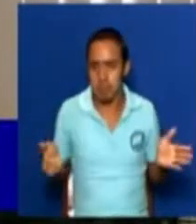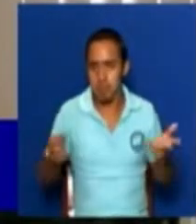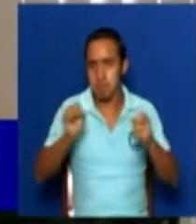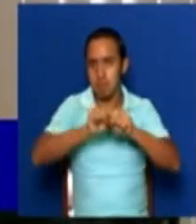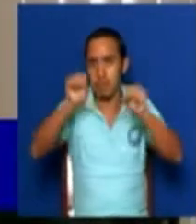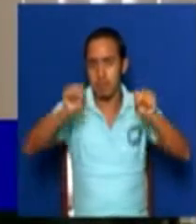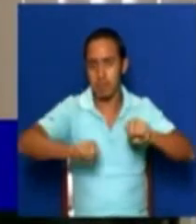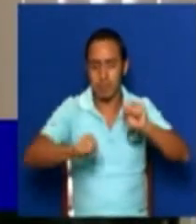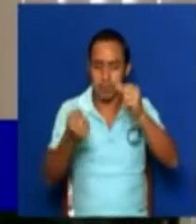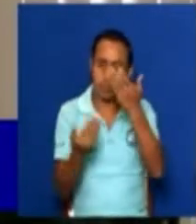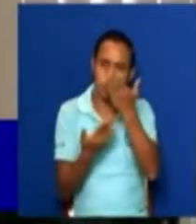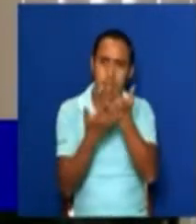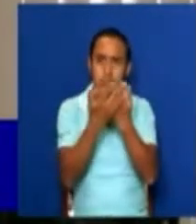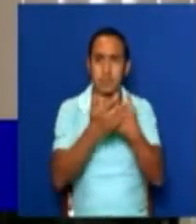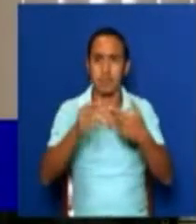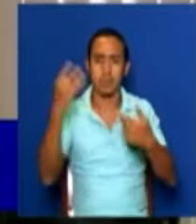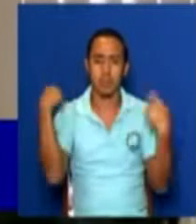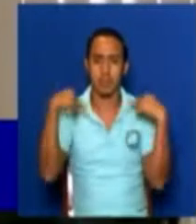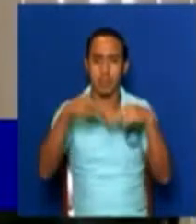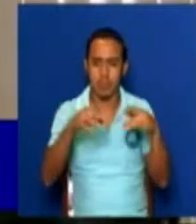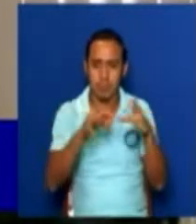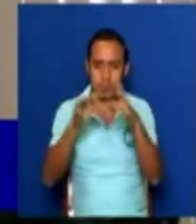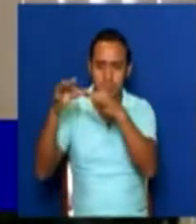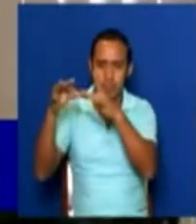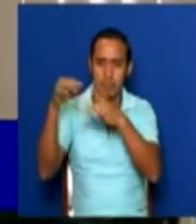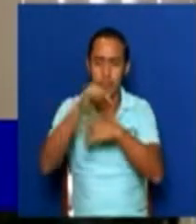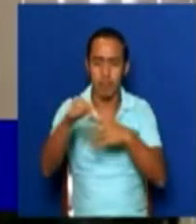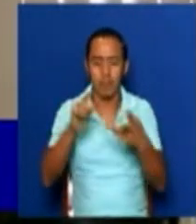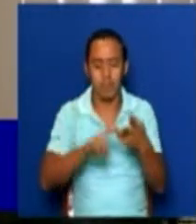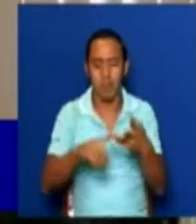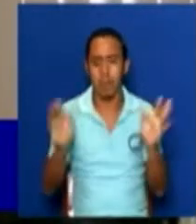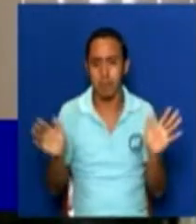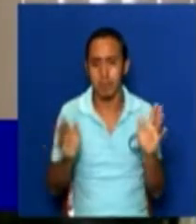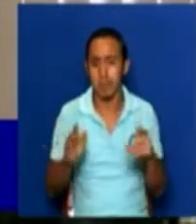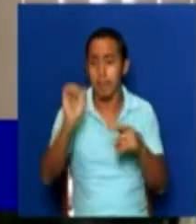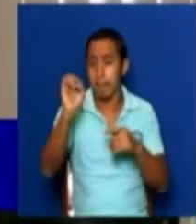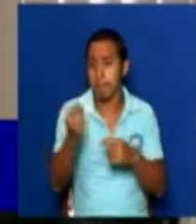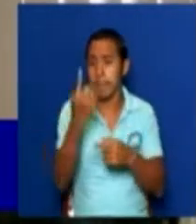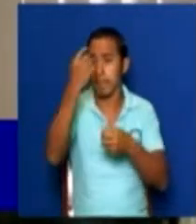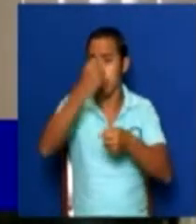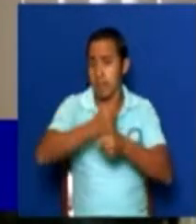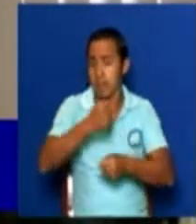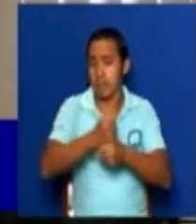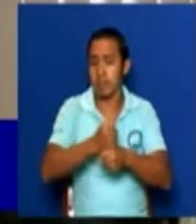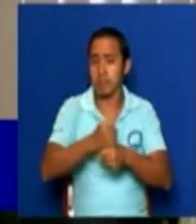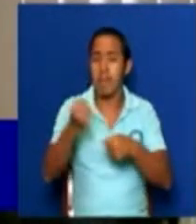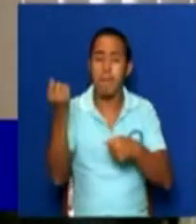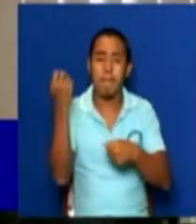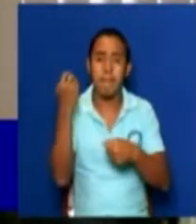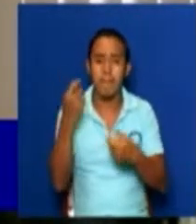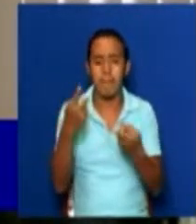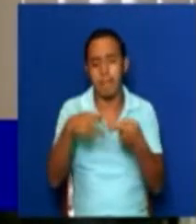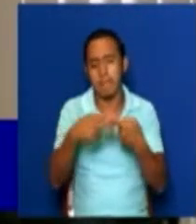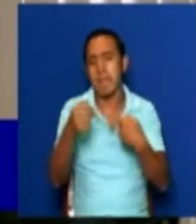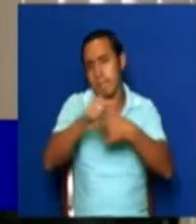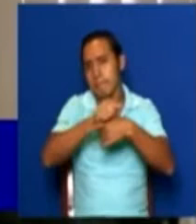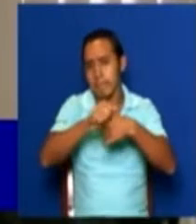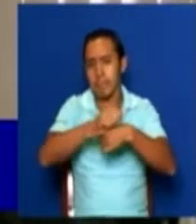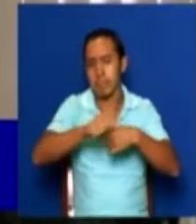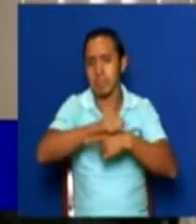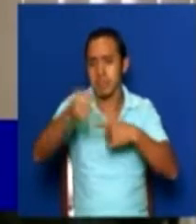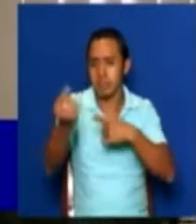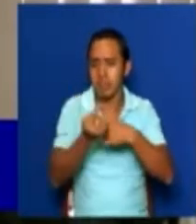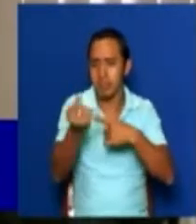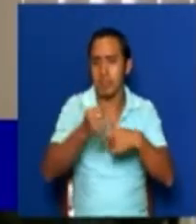capacitación técnica y profesional práctica, fomentar el primer empleo a través de pasantías profesionales de calidad